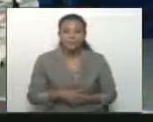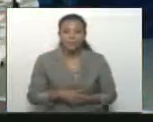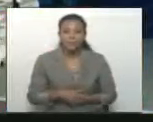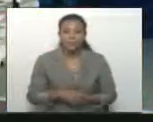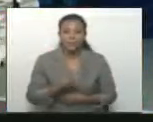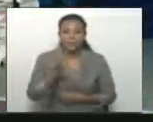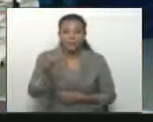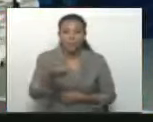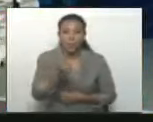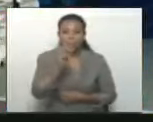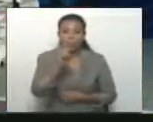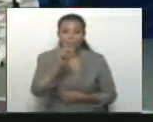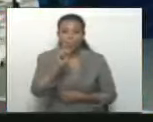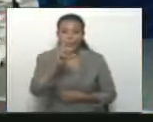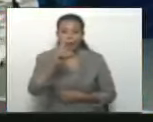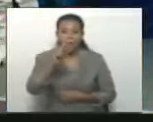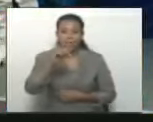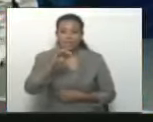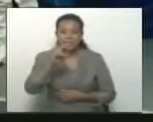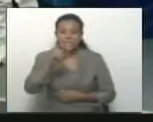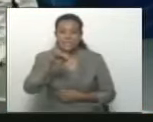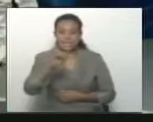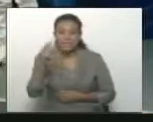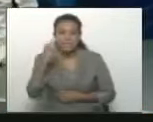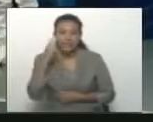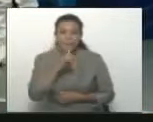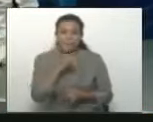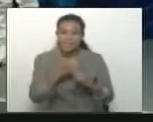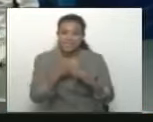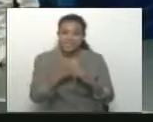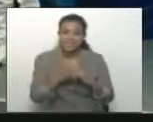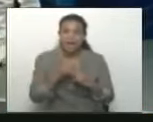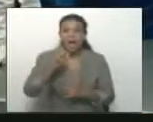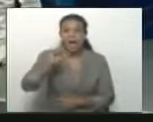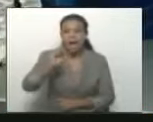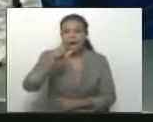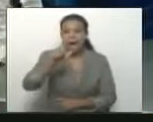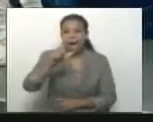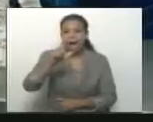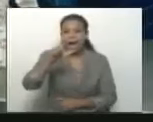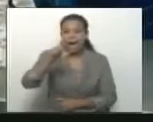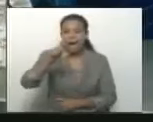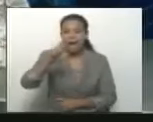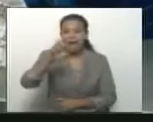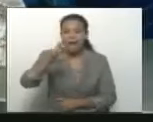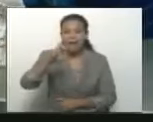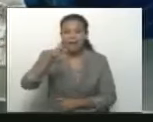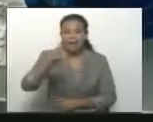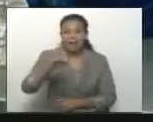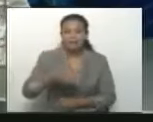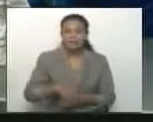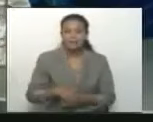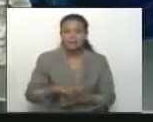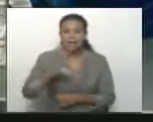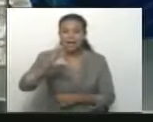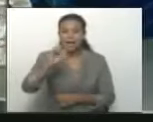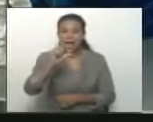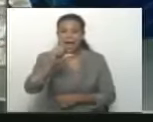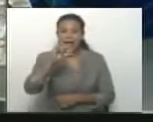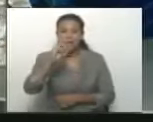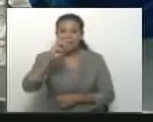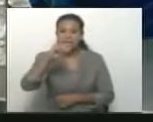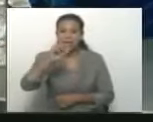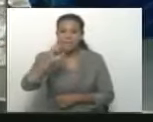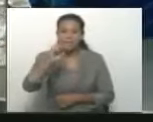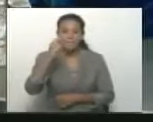apellido guadanini a al al al calán Yo tengo un nieto llamado